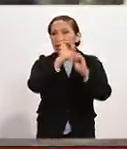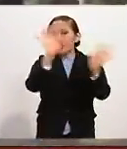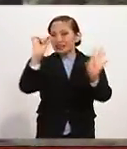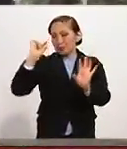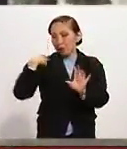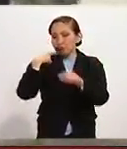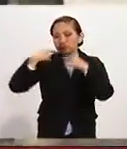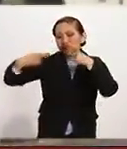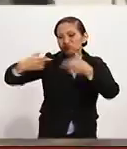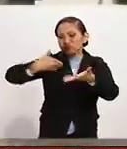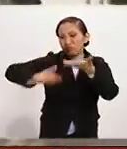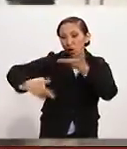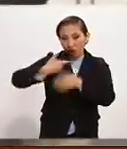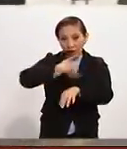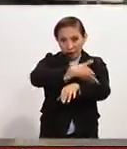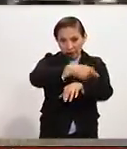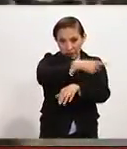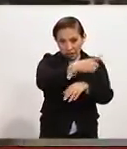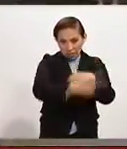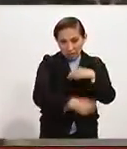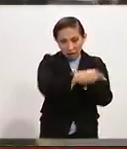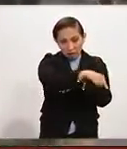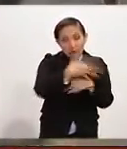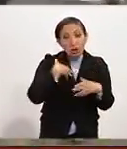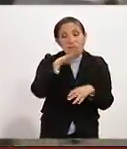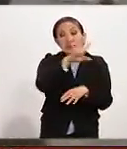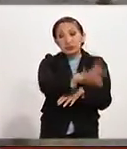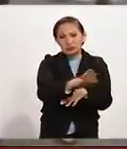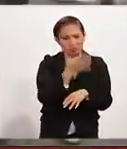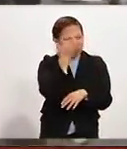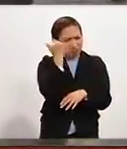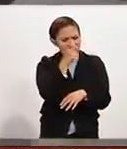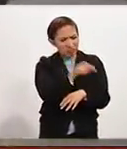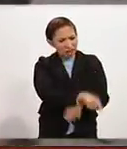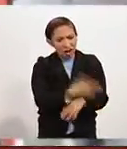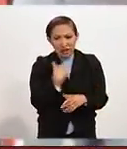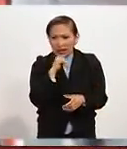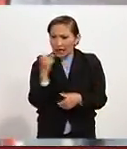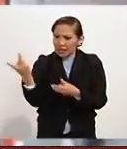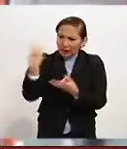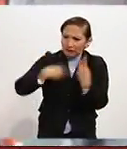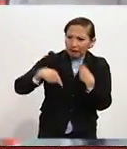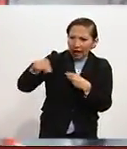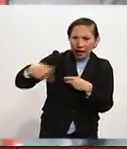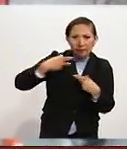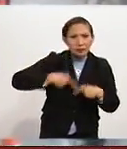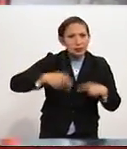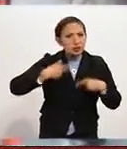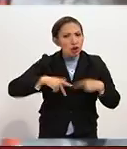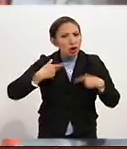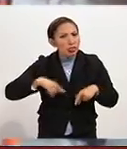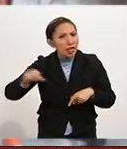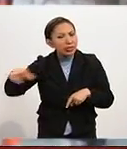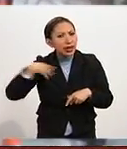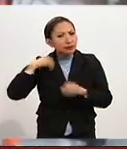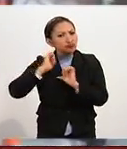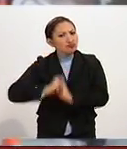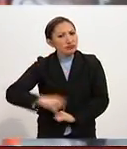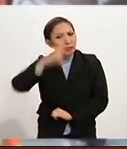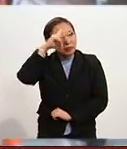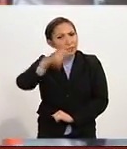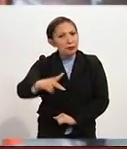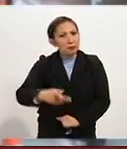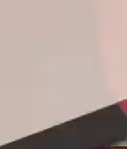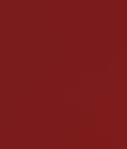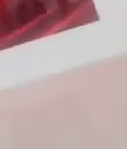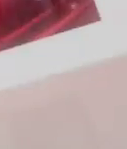recientes negociaciones con una de las familias afectadas se realizaron sin conocimiento ni presencia de personal de la Cancillería mexicana.